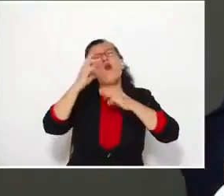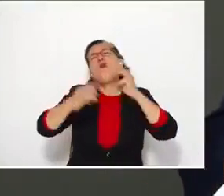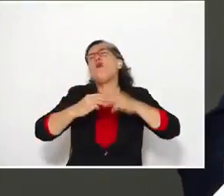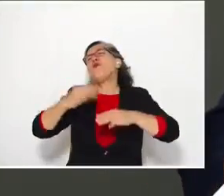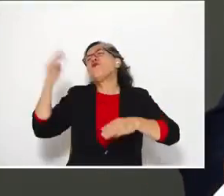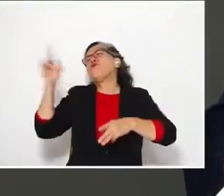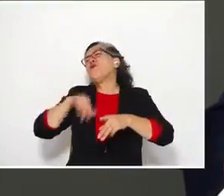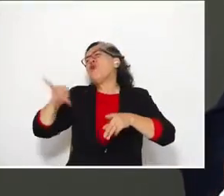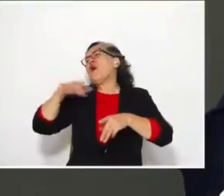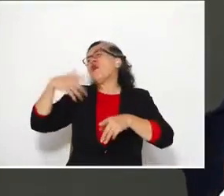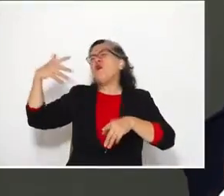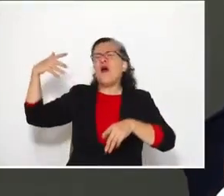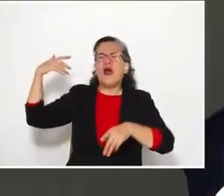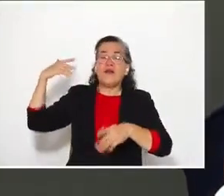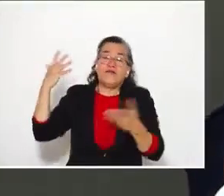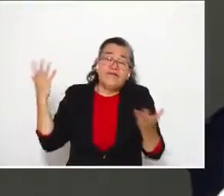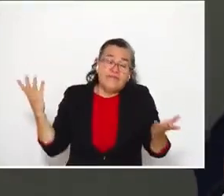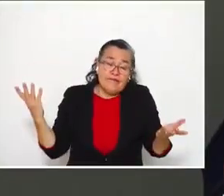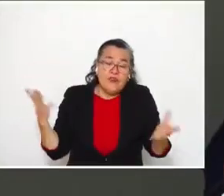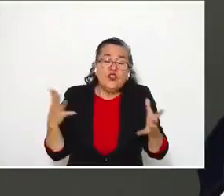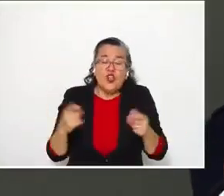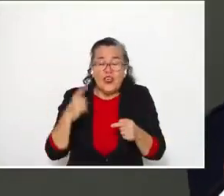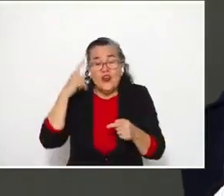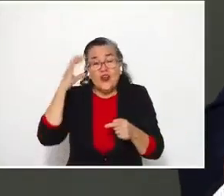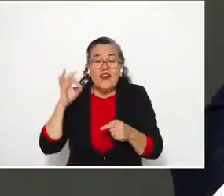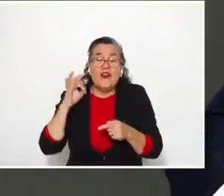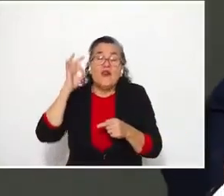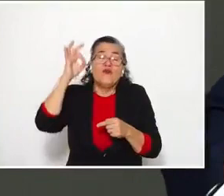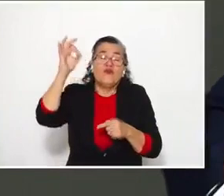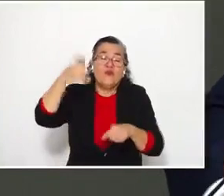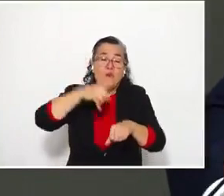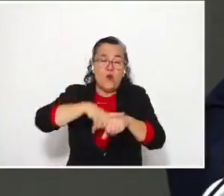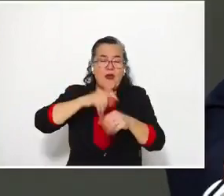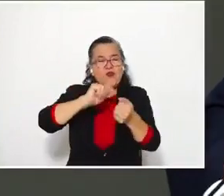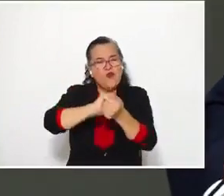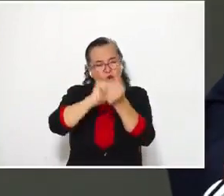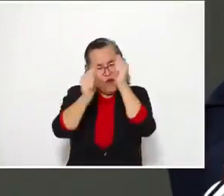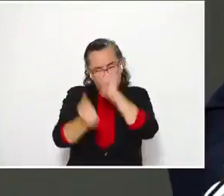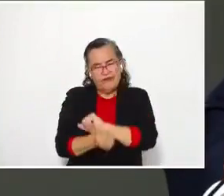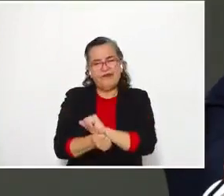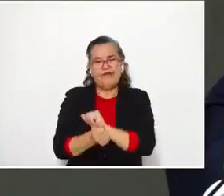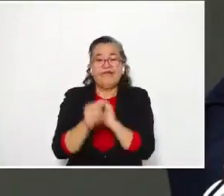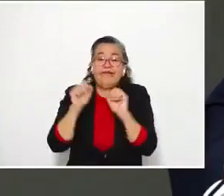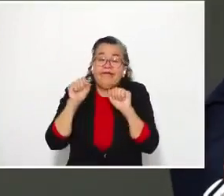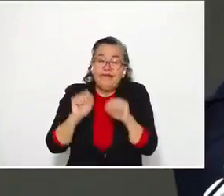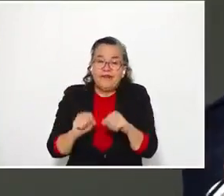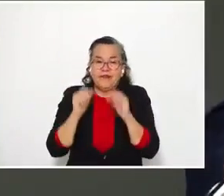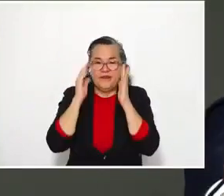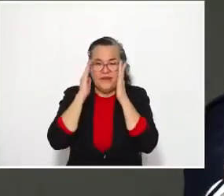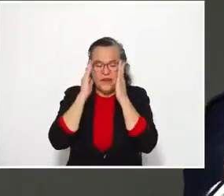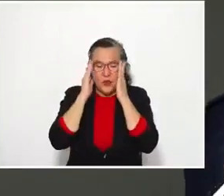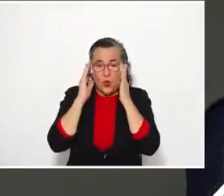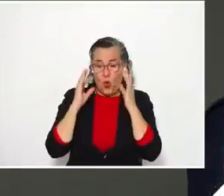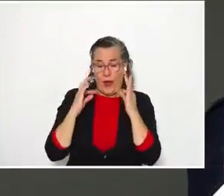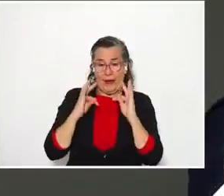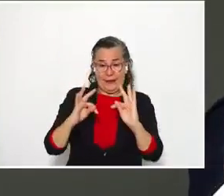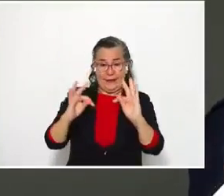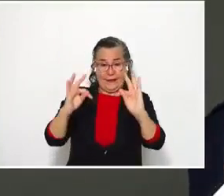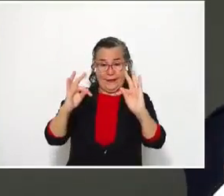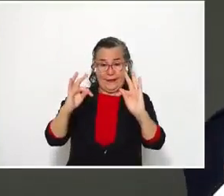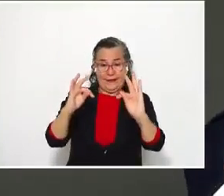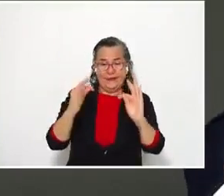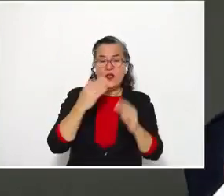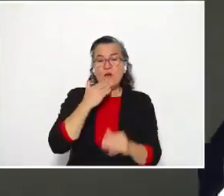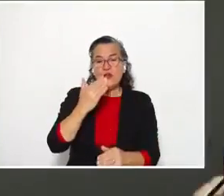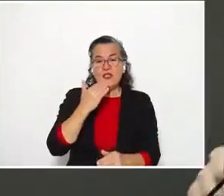igual. Bueno, yo quiero creer que en algún momento podemos cambiar o por lo menos intentar de cambiarlo.